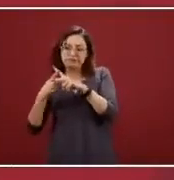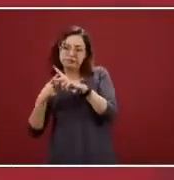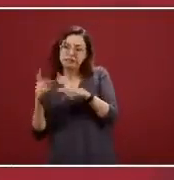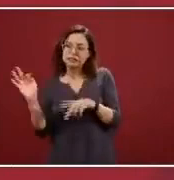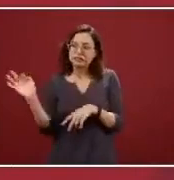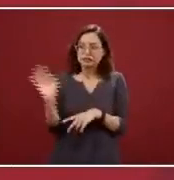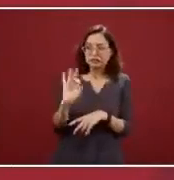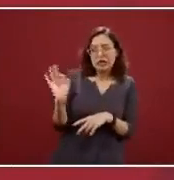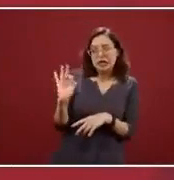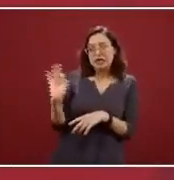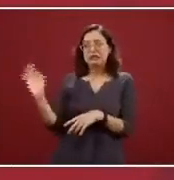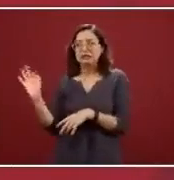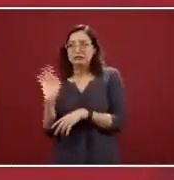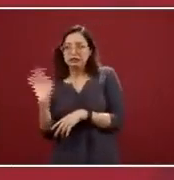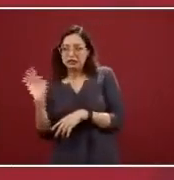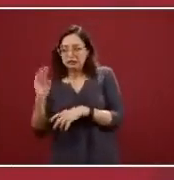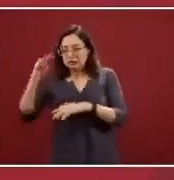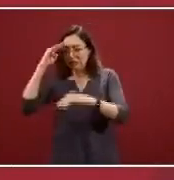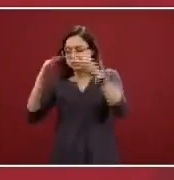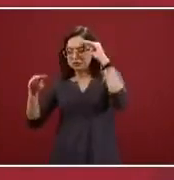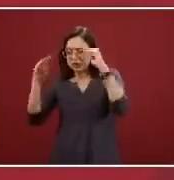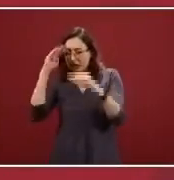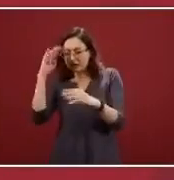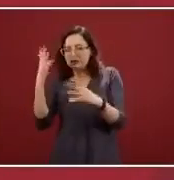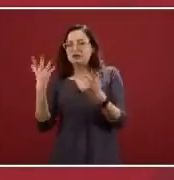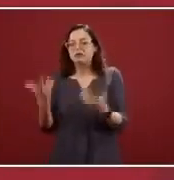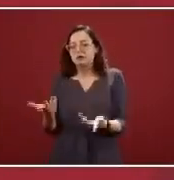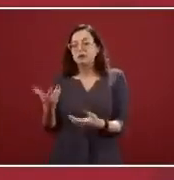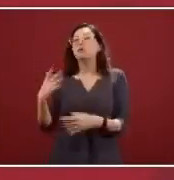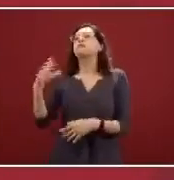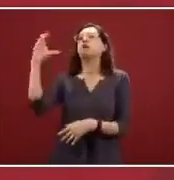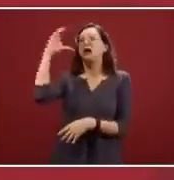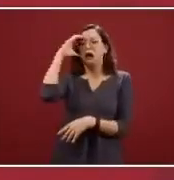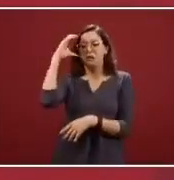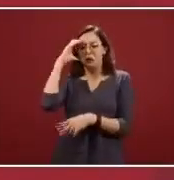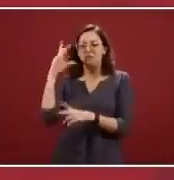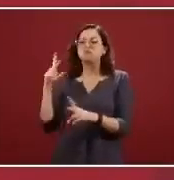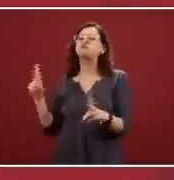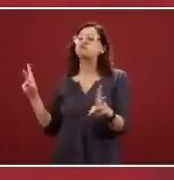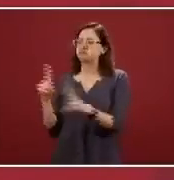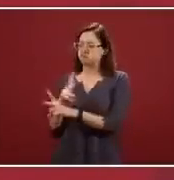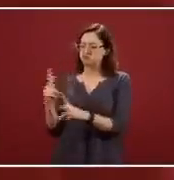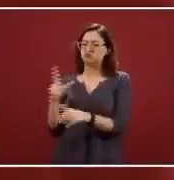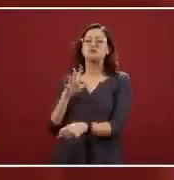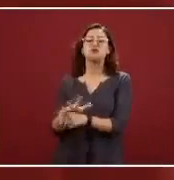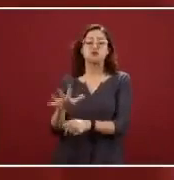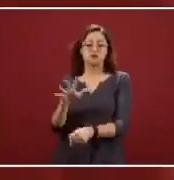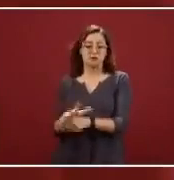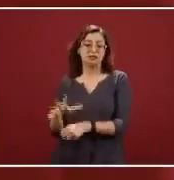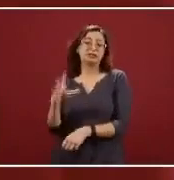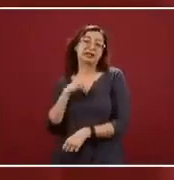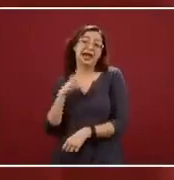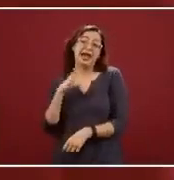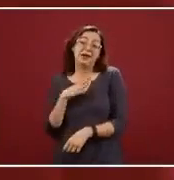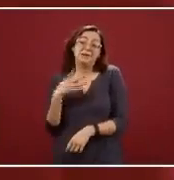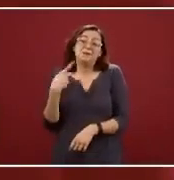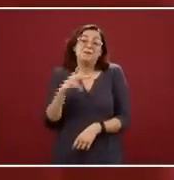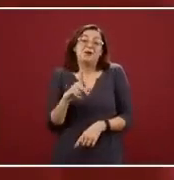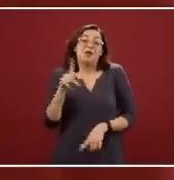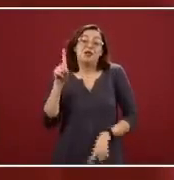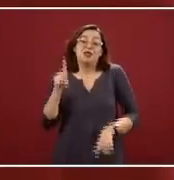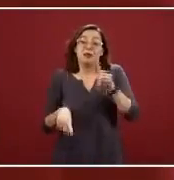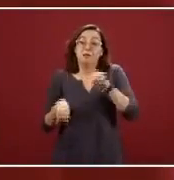tenemos suficientes camas y ventiladores para atenderlos, pero dependiendo de qué tanto de